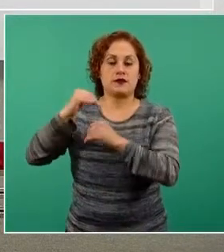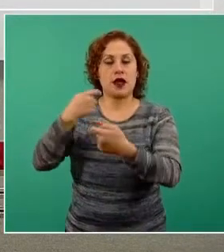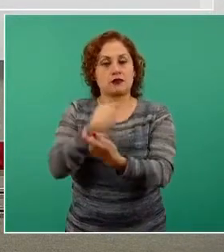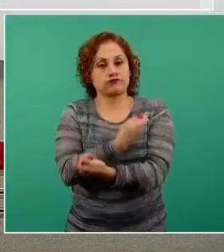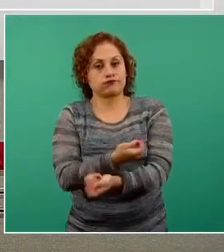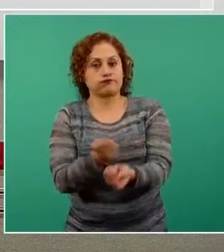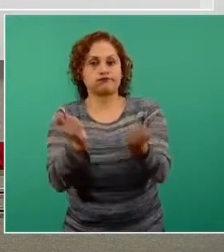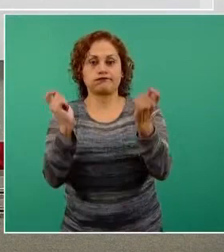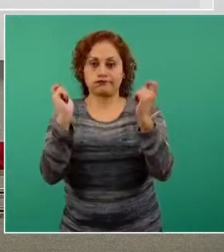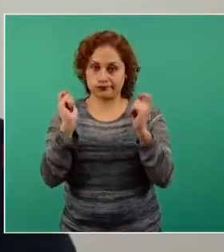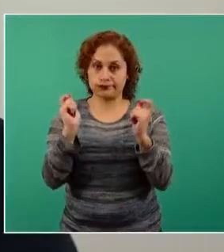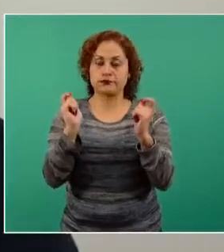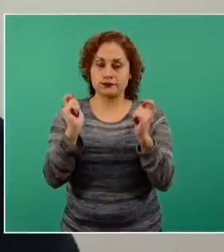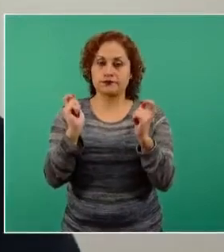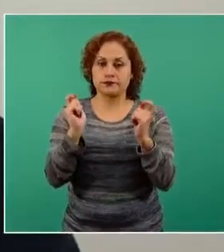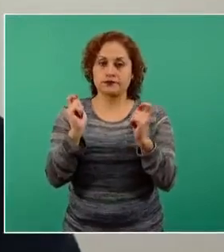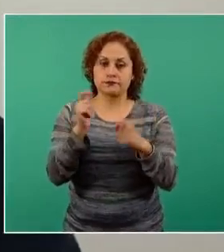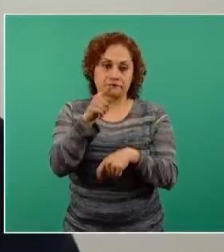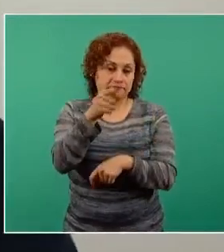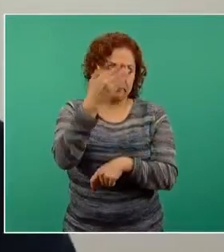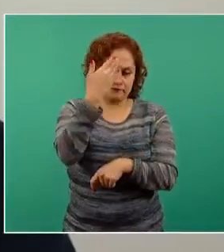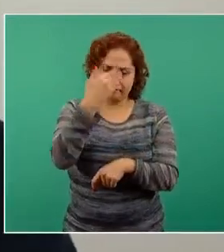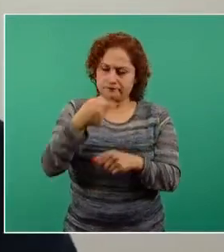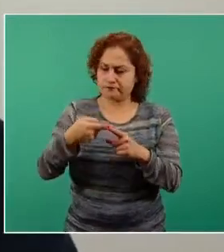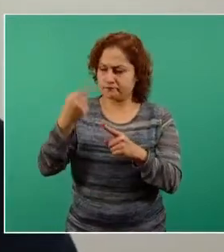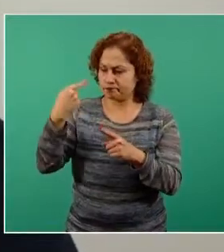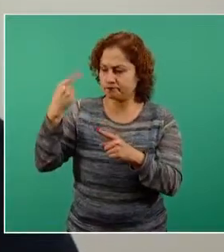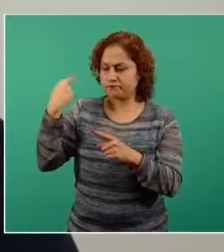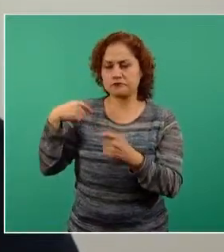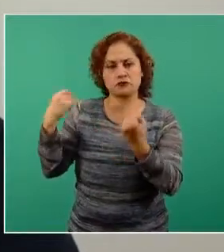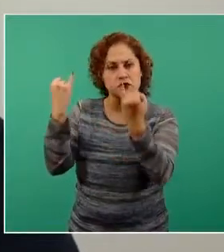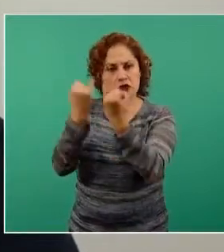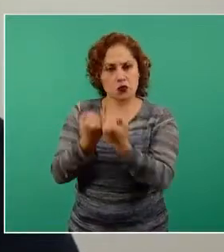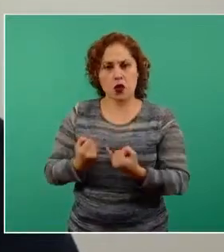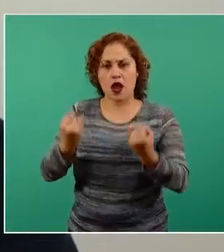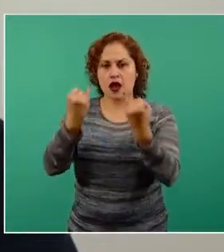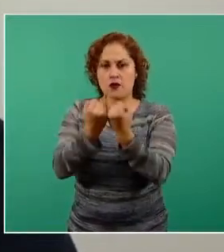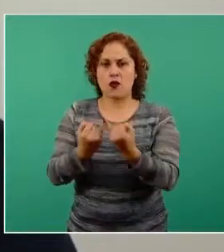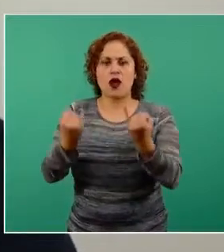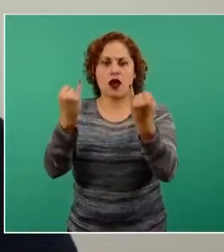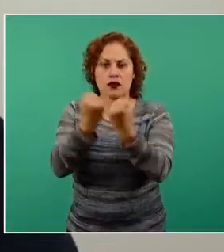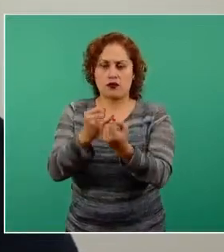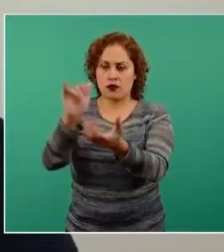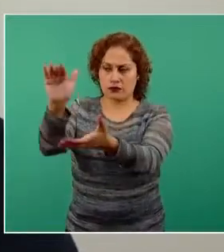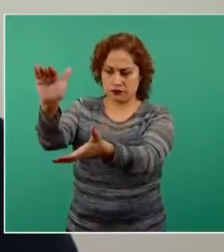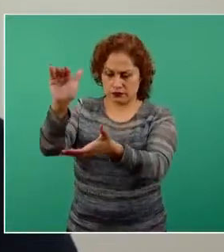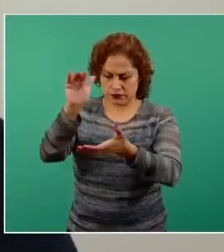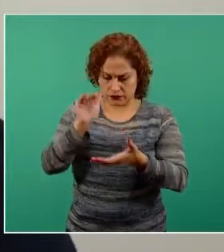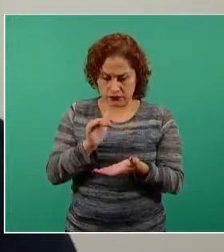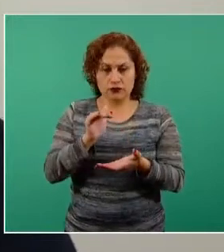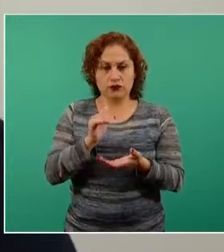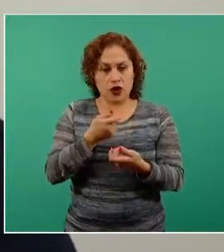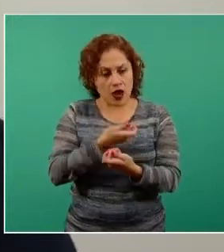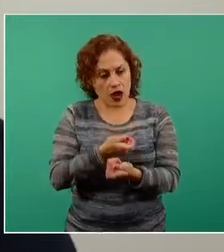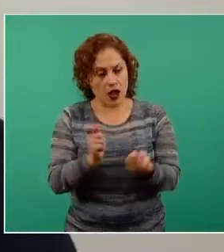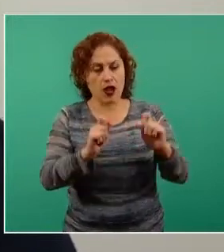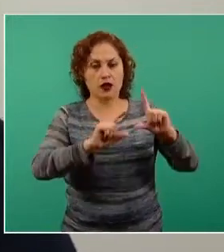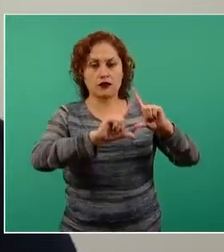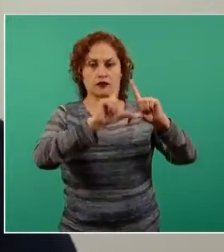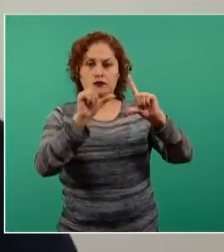de manera proporcional, como se ha estado haciendo desde que llegaron las vacunas, a las 32